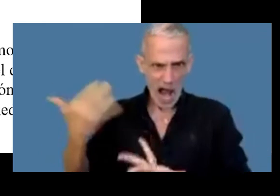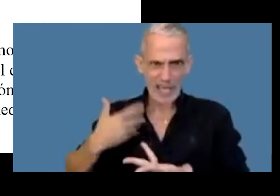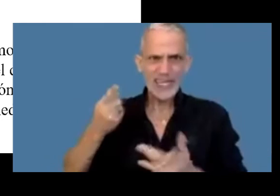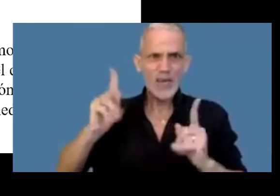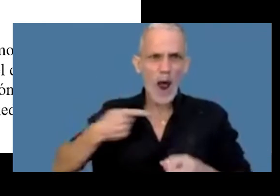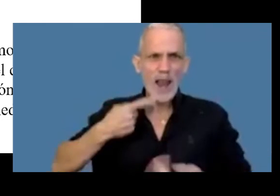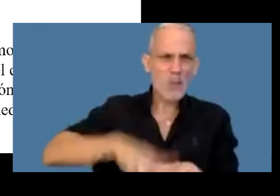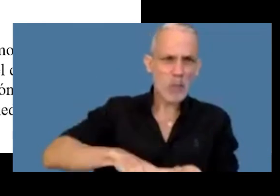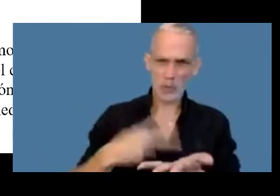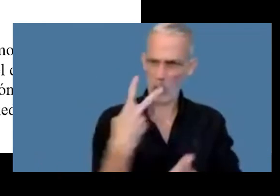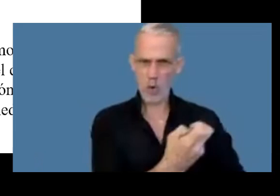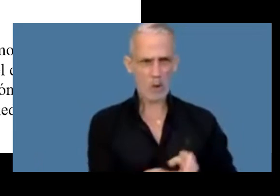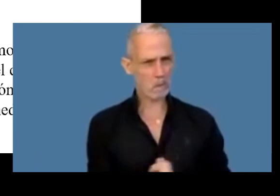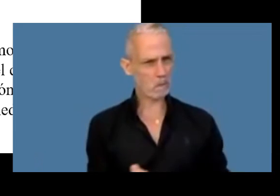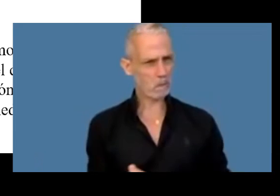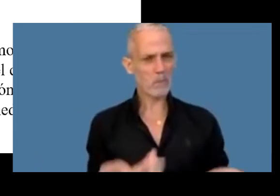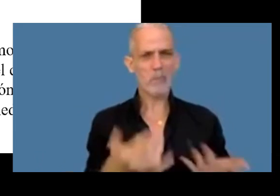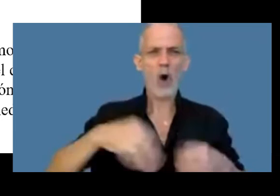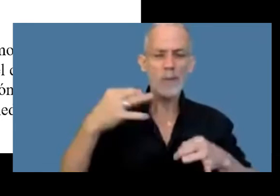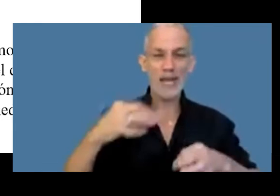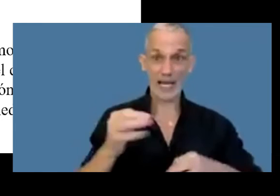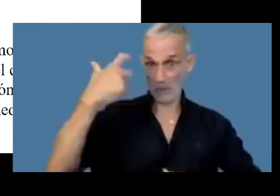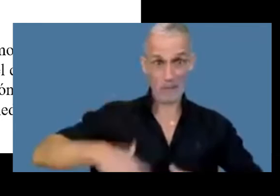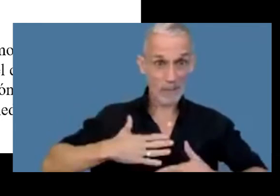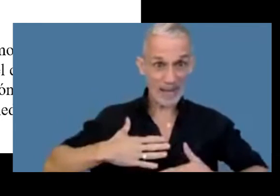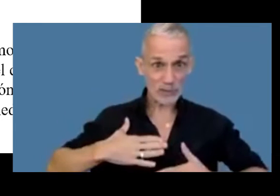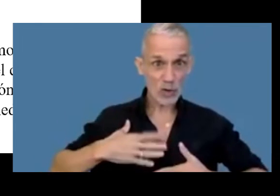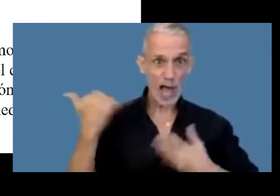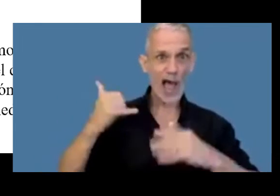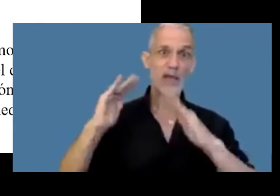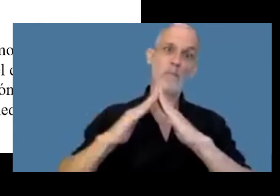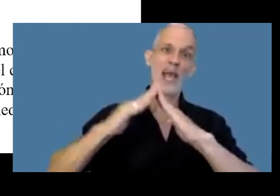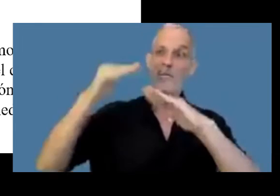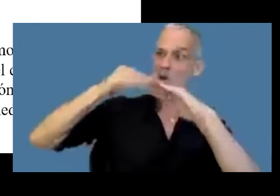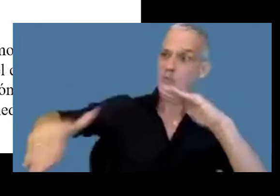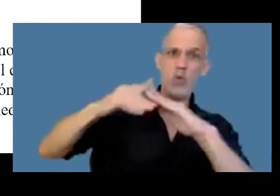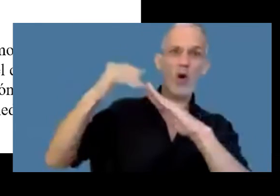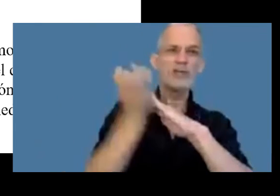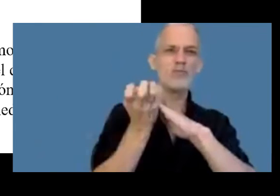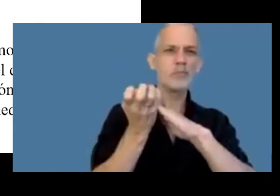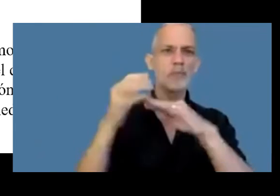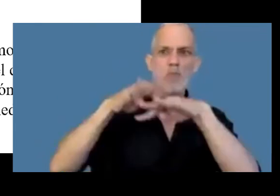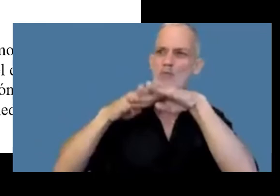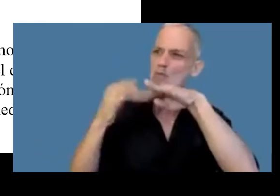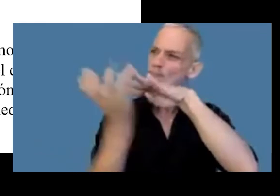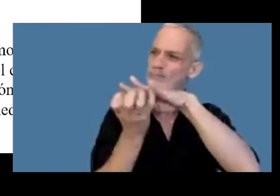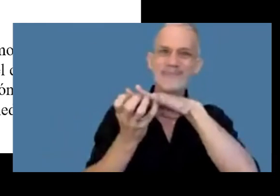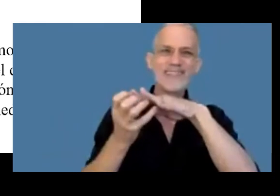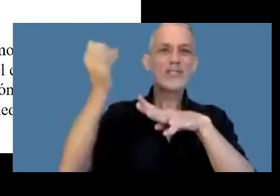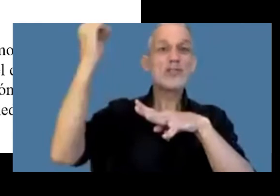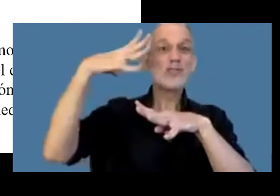impuesto era una tasa que obligaba al usuario, ¿sí?, a pagar, decir hoy un